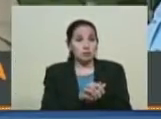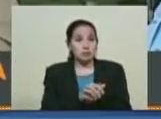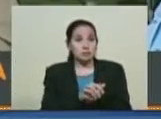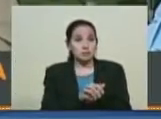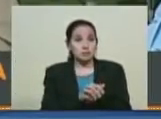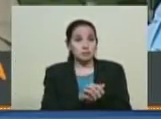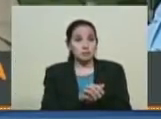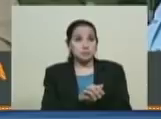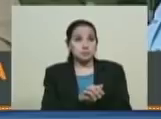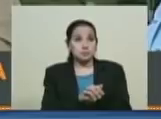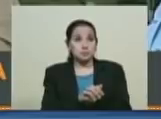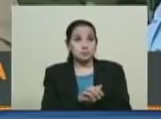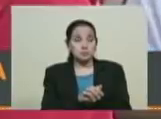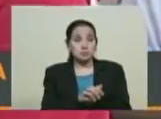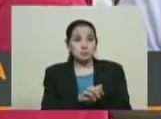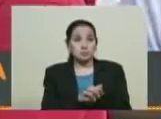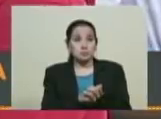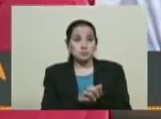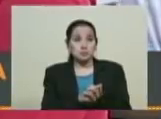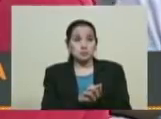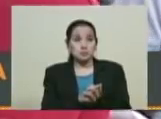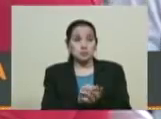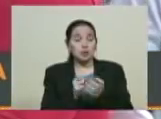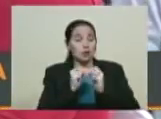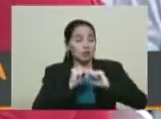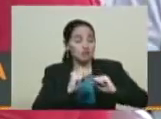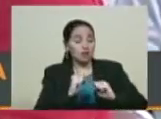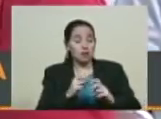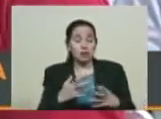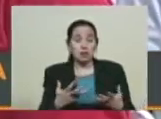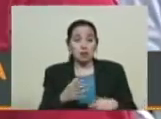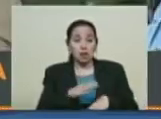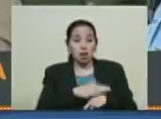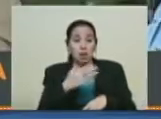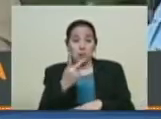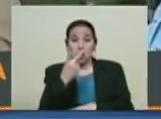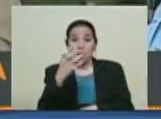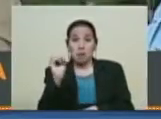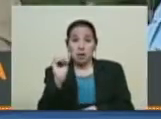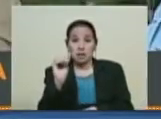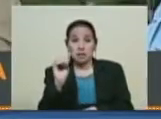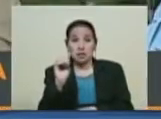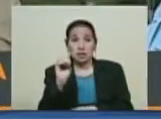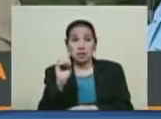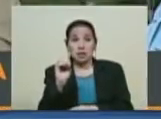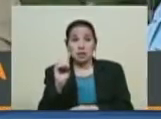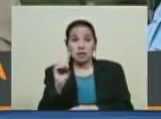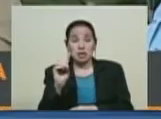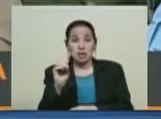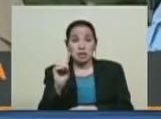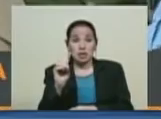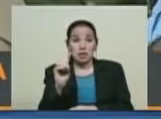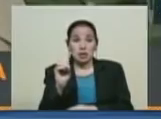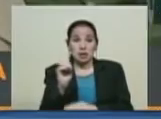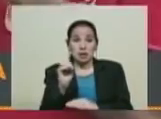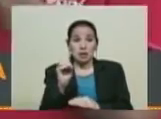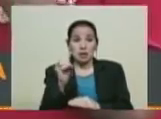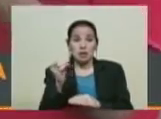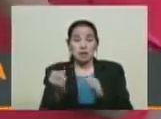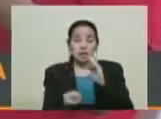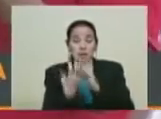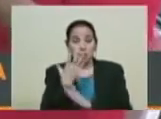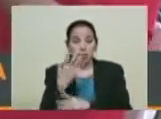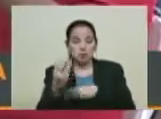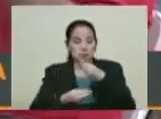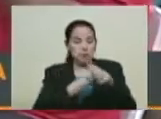Que se agarre el moño, se lo agarre y se lo amarre. Porque el 20 de mayo le vamos a meter una pela, gobernador Nueva Esparta, yo.